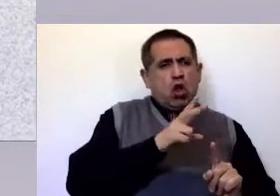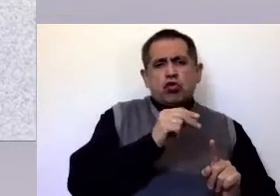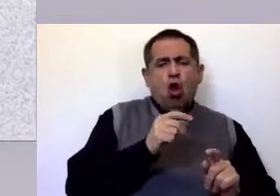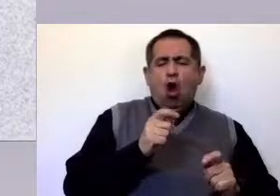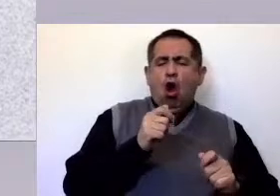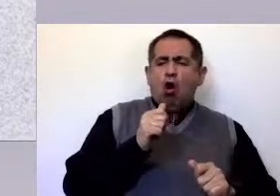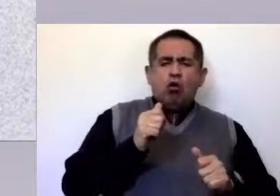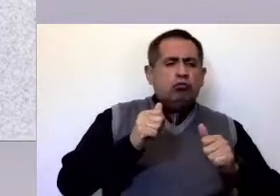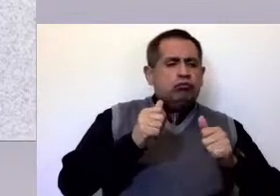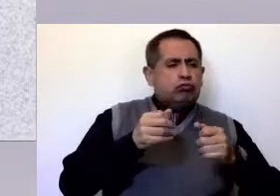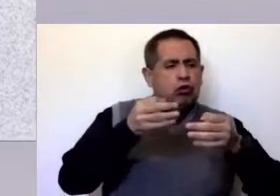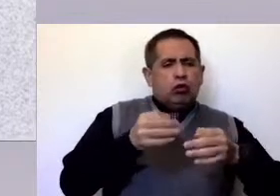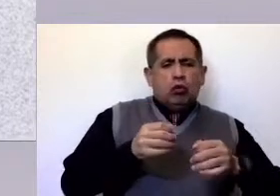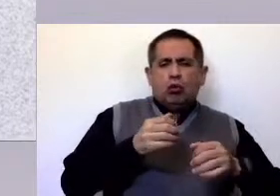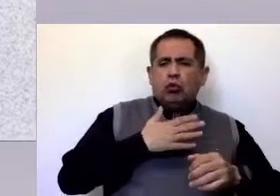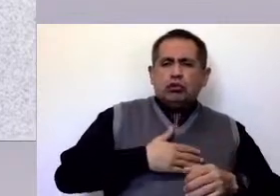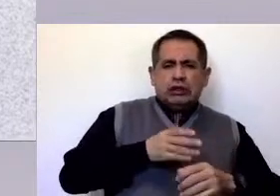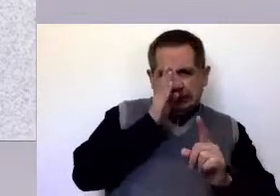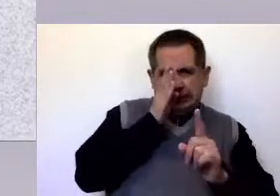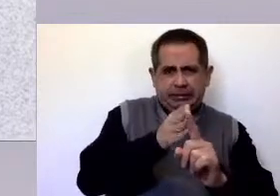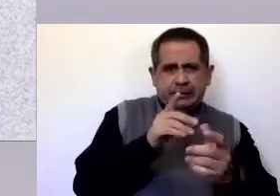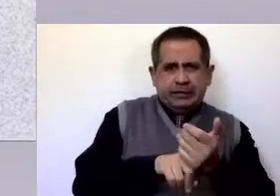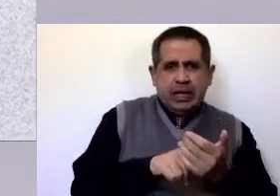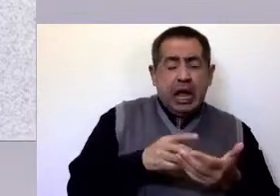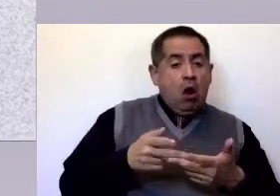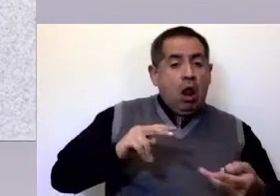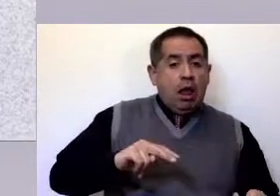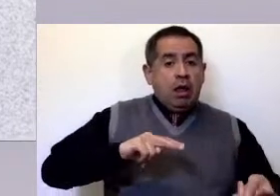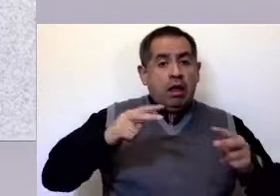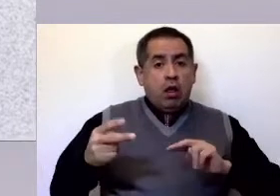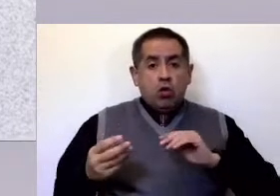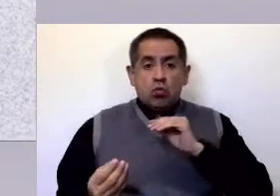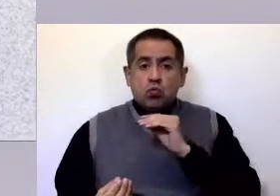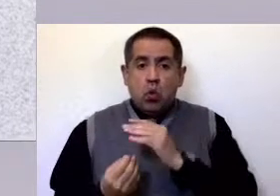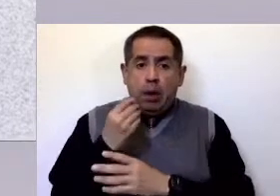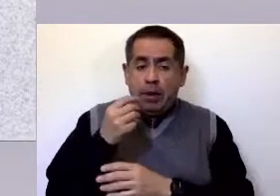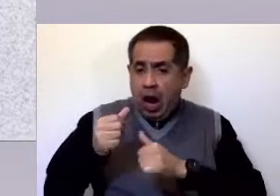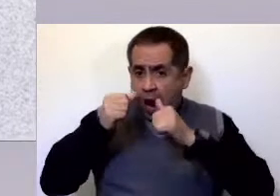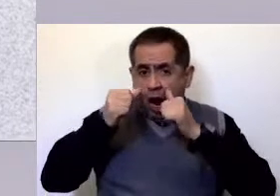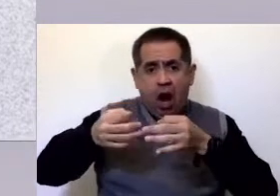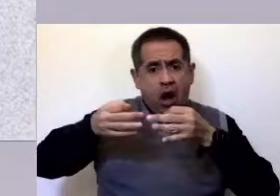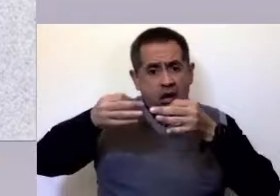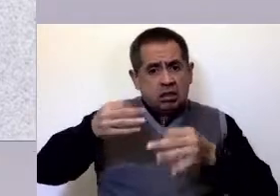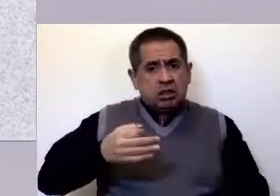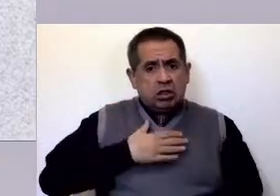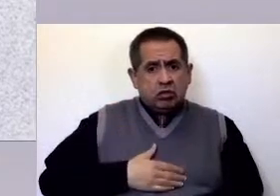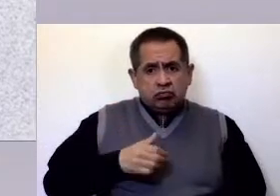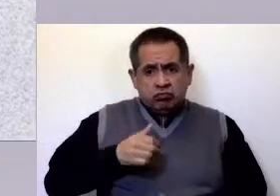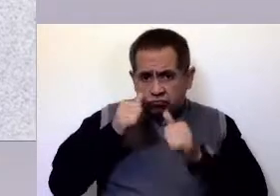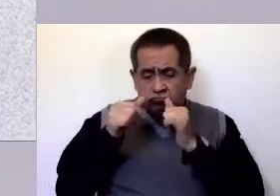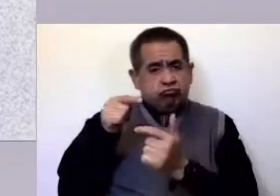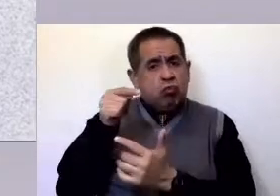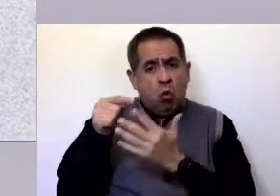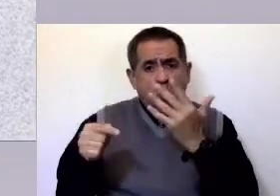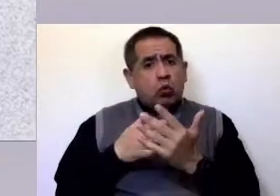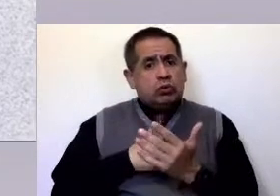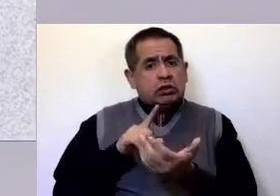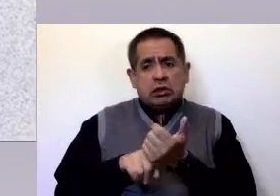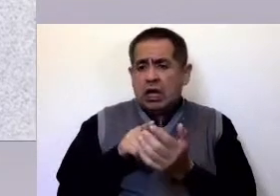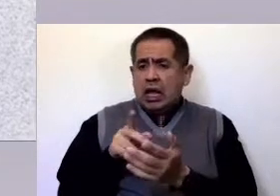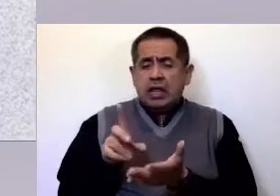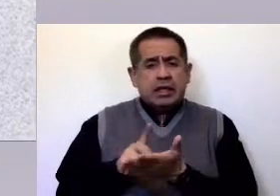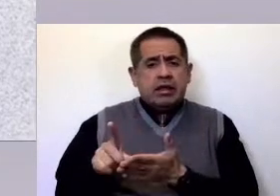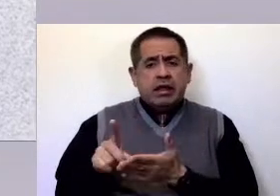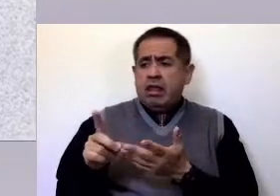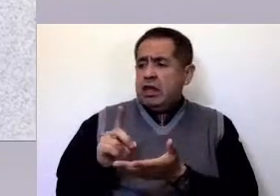desca a uno nuevo que reconoce la plena exigibilidad de los mismos como derechos de igual